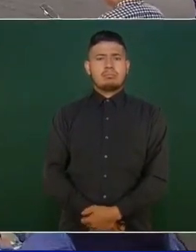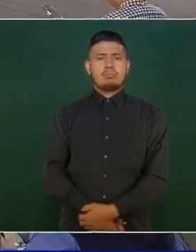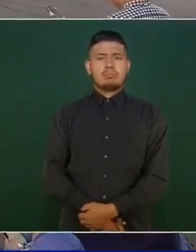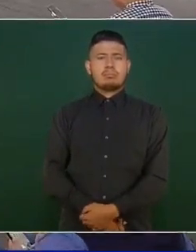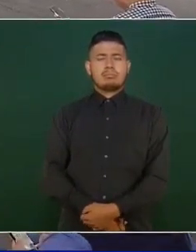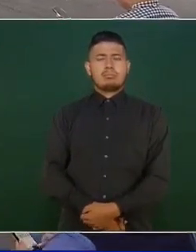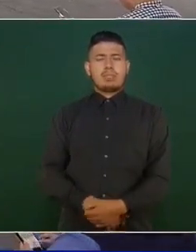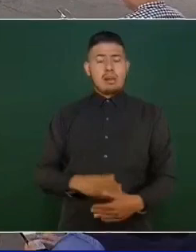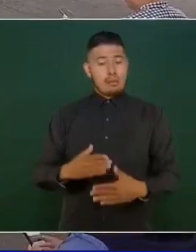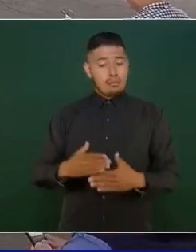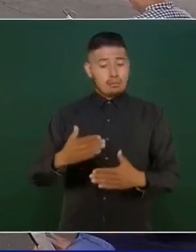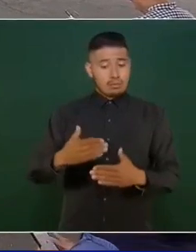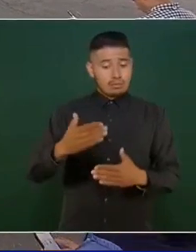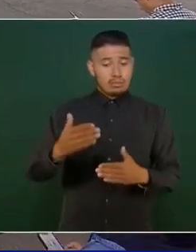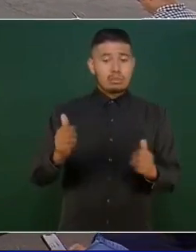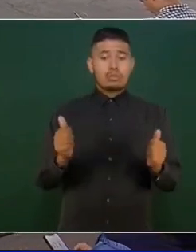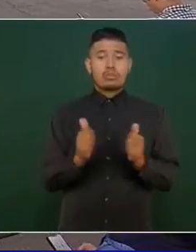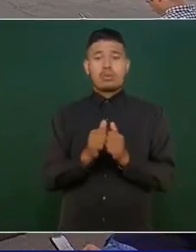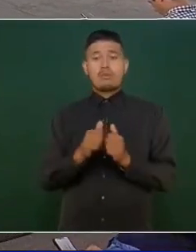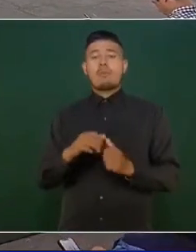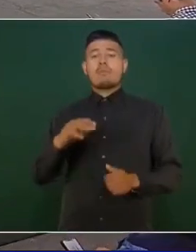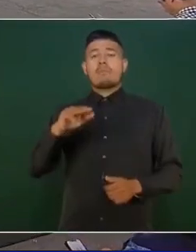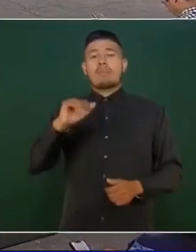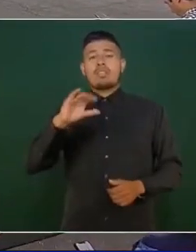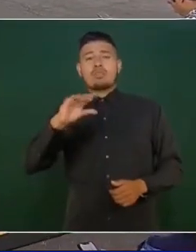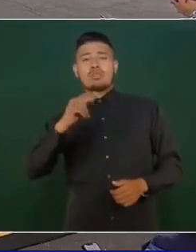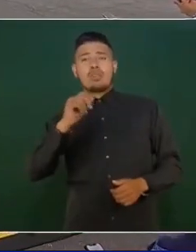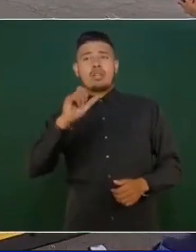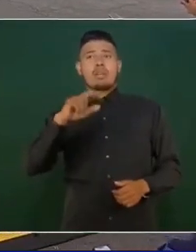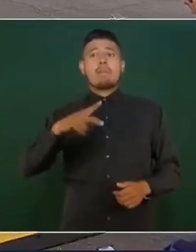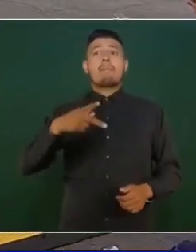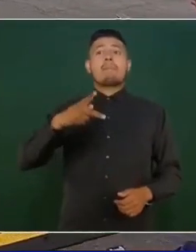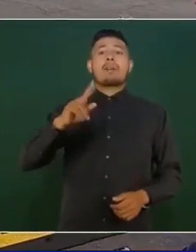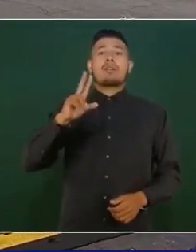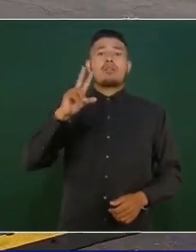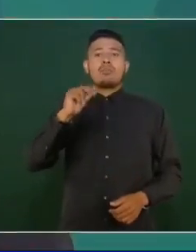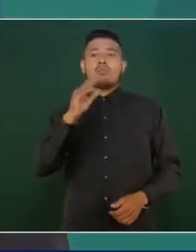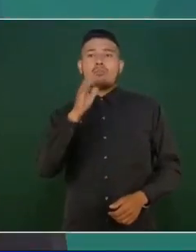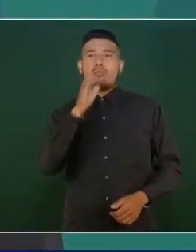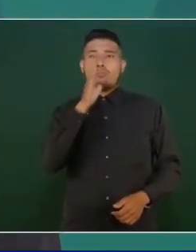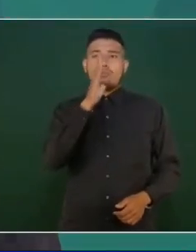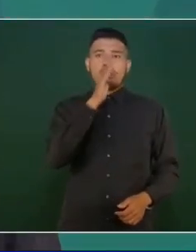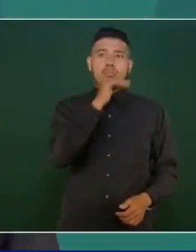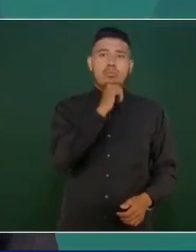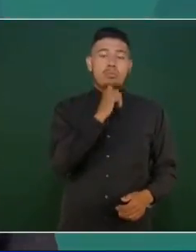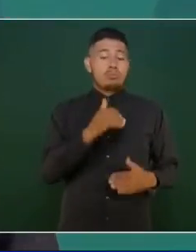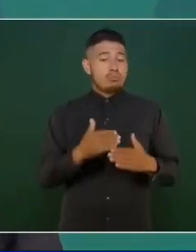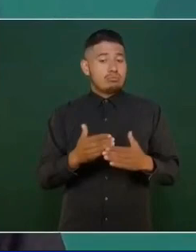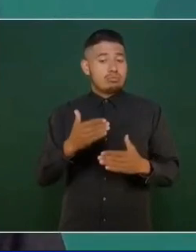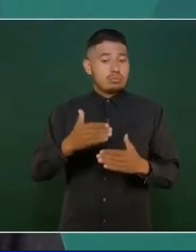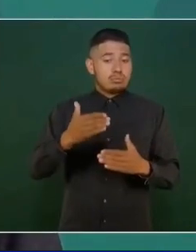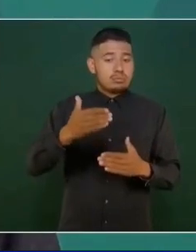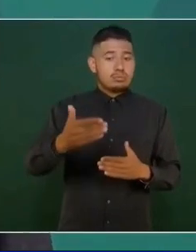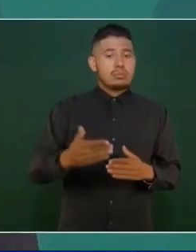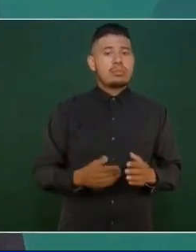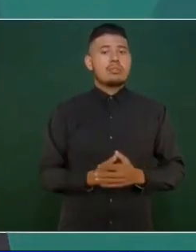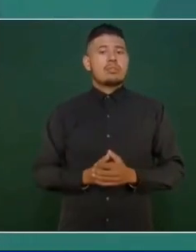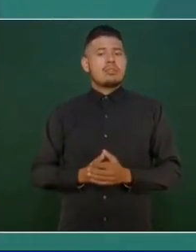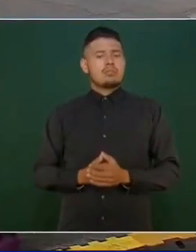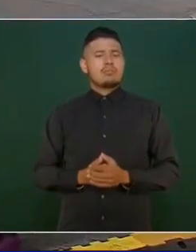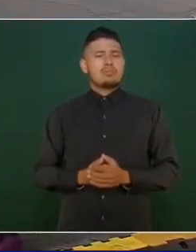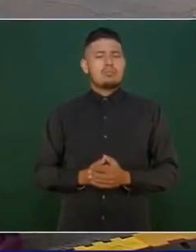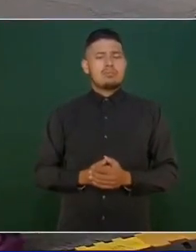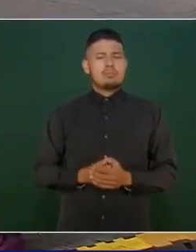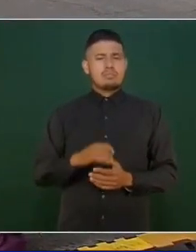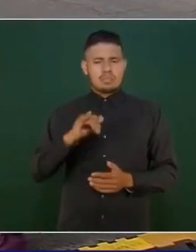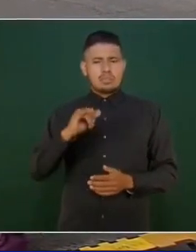Se avanzó con Michoacán, pero no hemos podido continuar. De todas